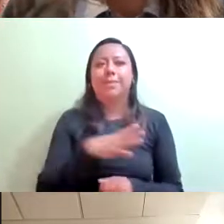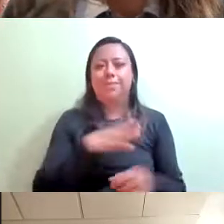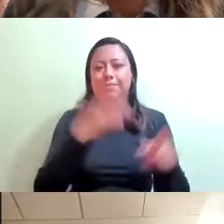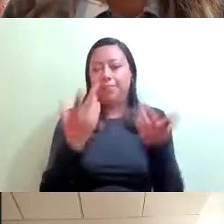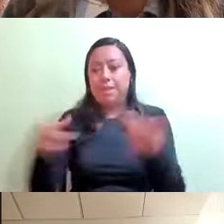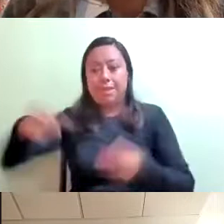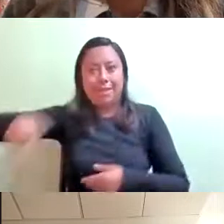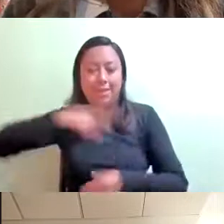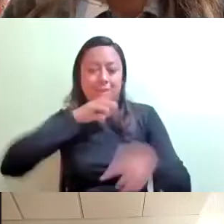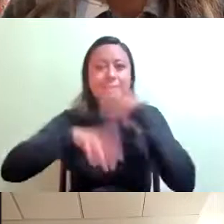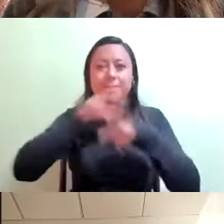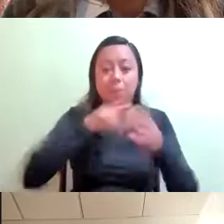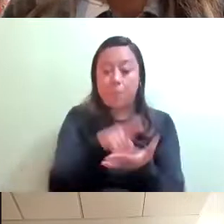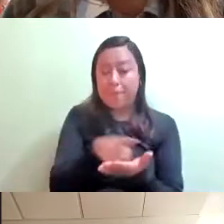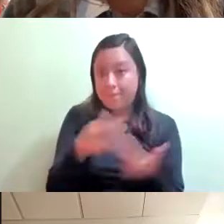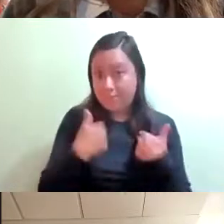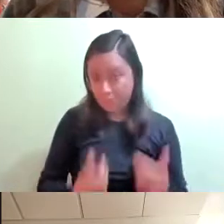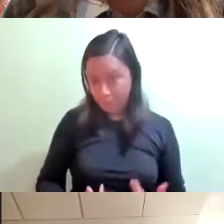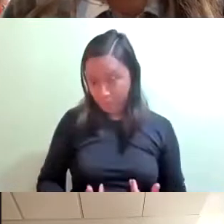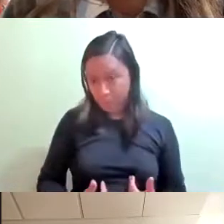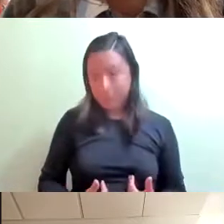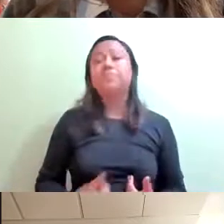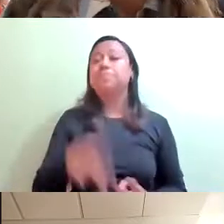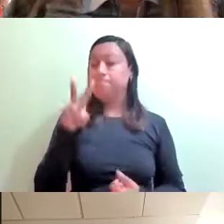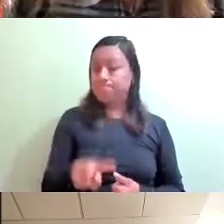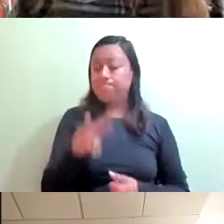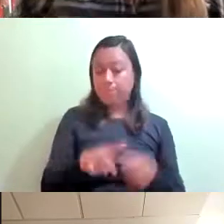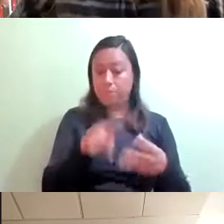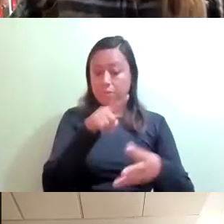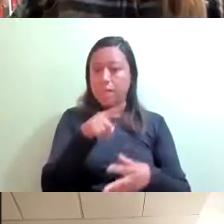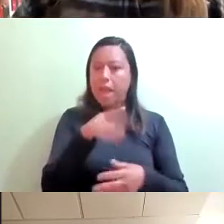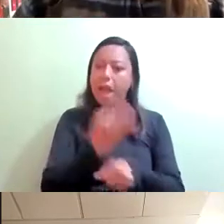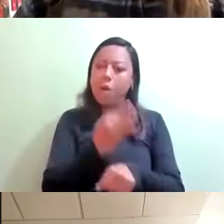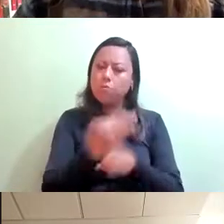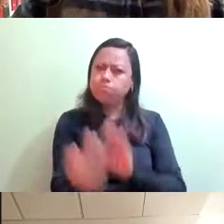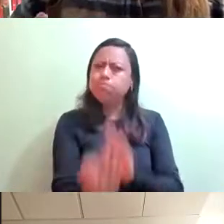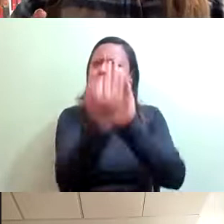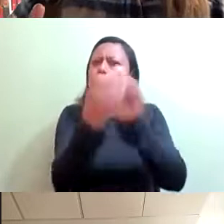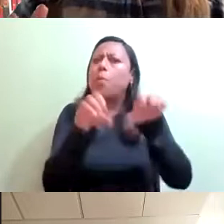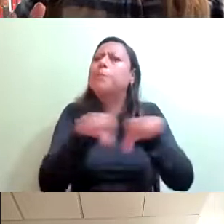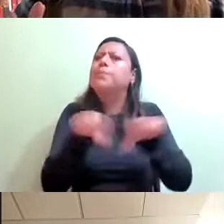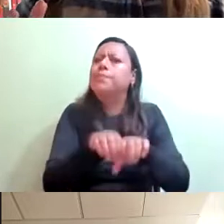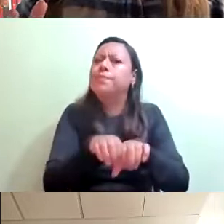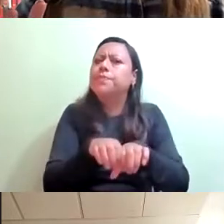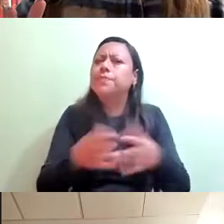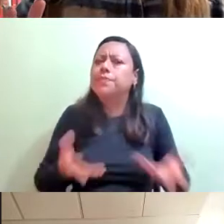los derechos humanos están en un escenario